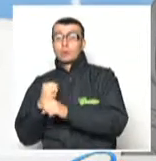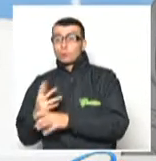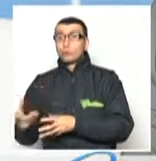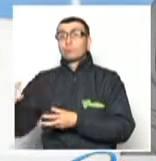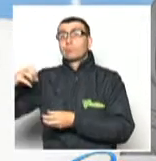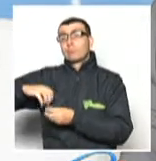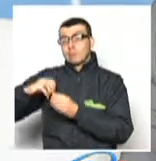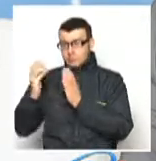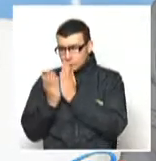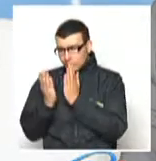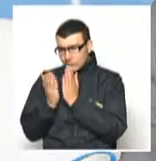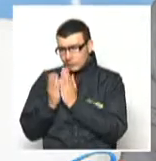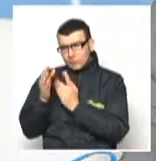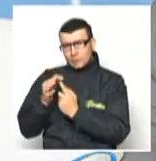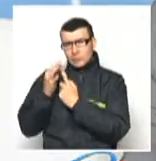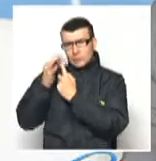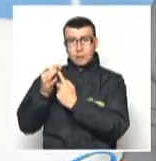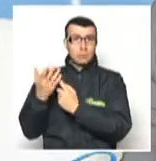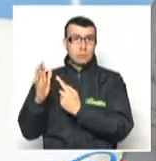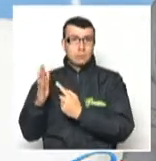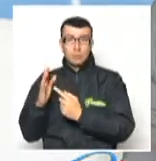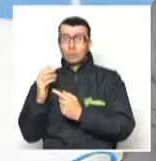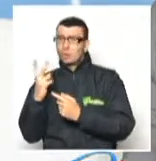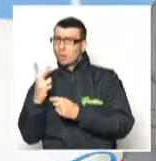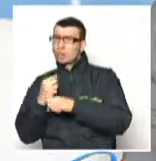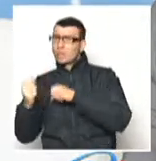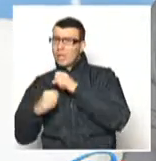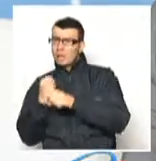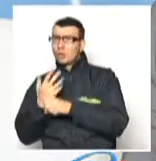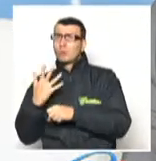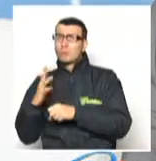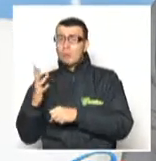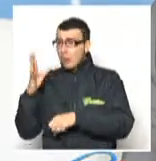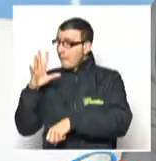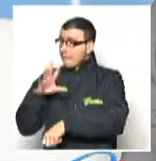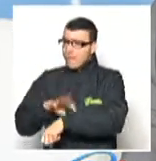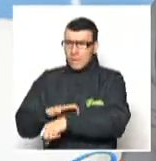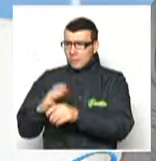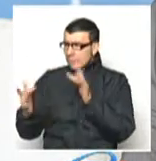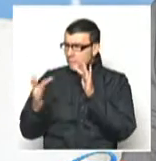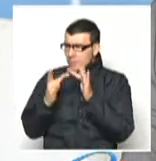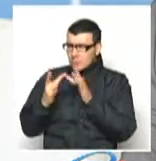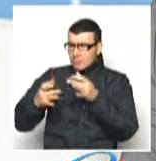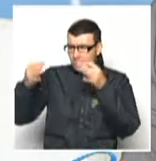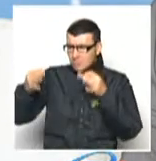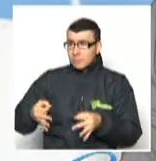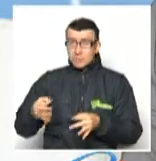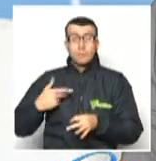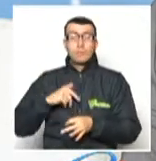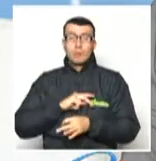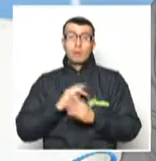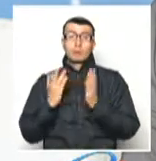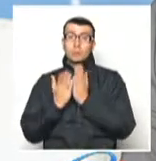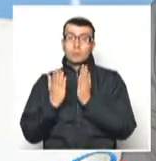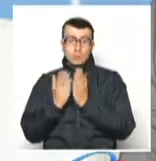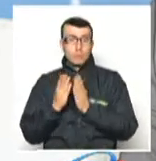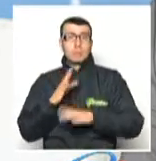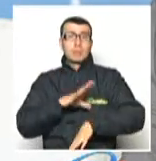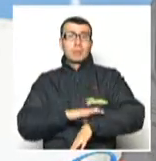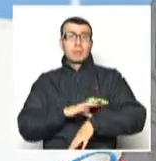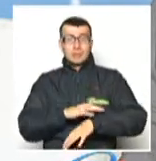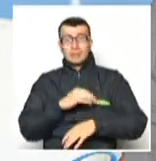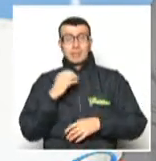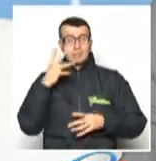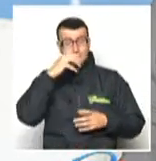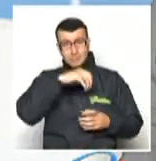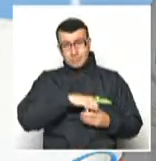De esos 4 años, más o menos la mitad del tiempo o 2 años son en la parte médica total. Nosotros estudiamos medicina interna, plástica,